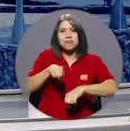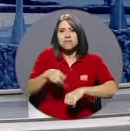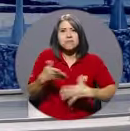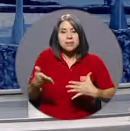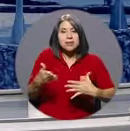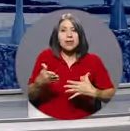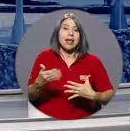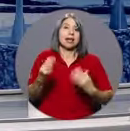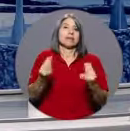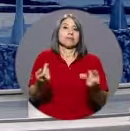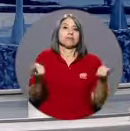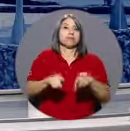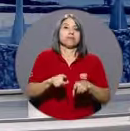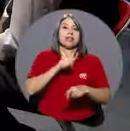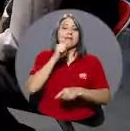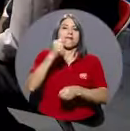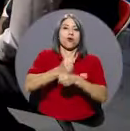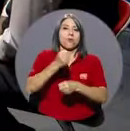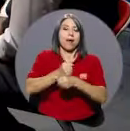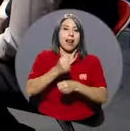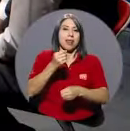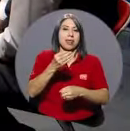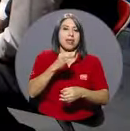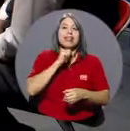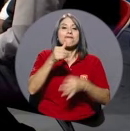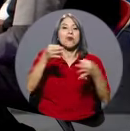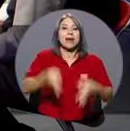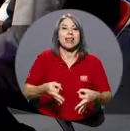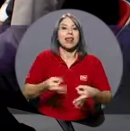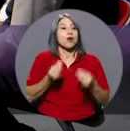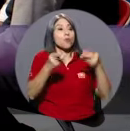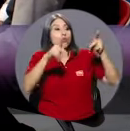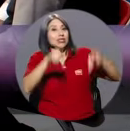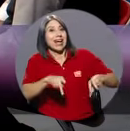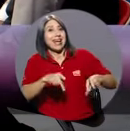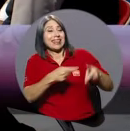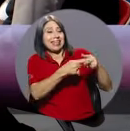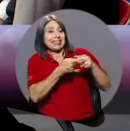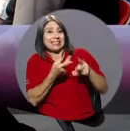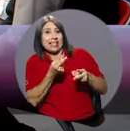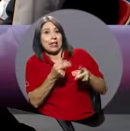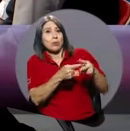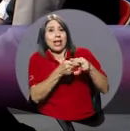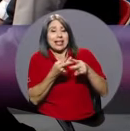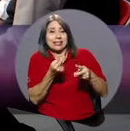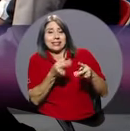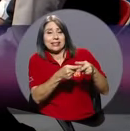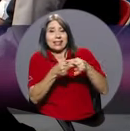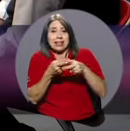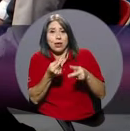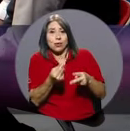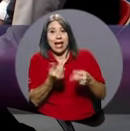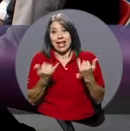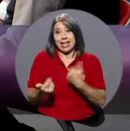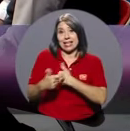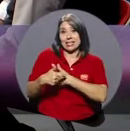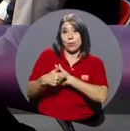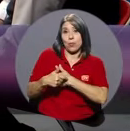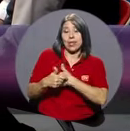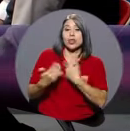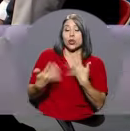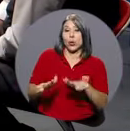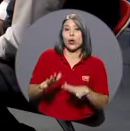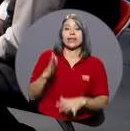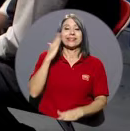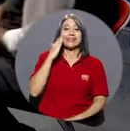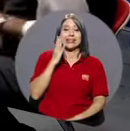es la informalidad, ¿verdad? Tenemos muchísima gente que se endeuda en el sistema financiero. En este momento, complementando los datos que